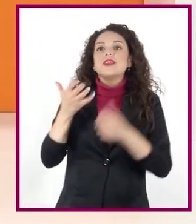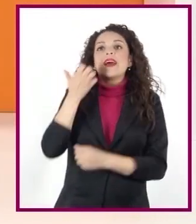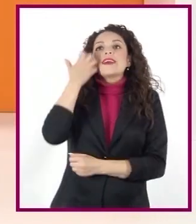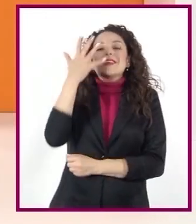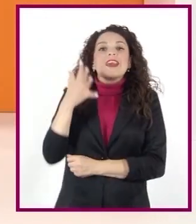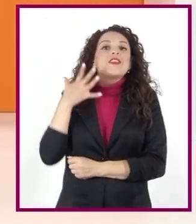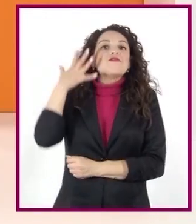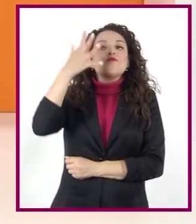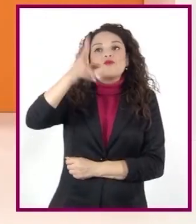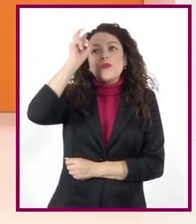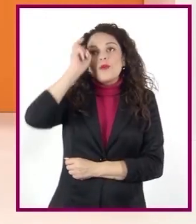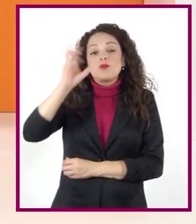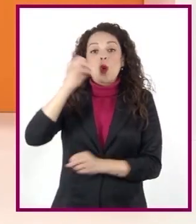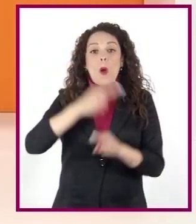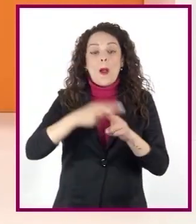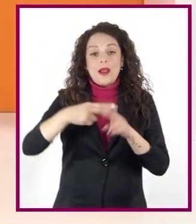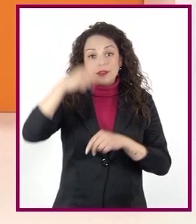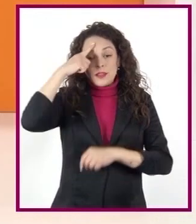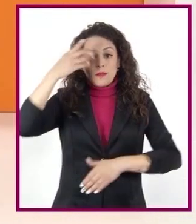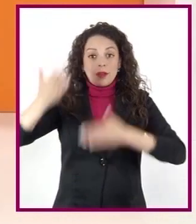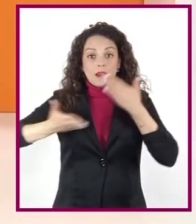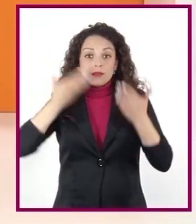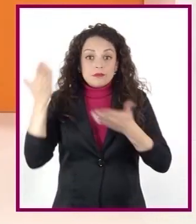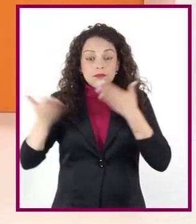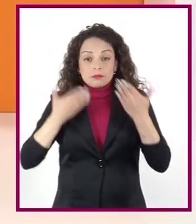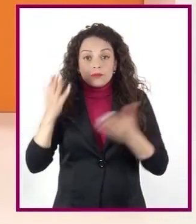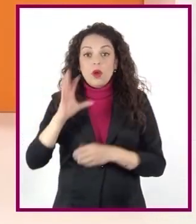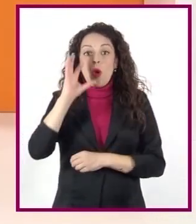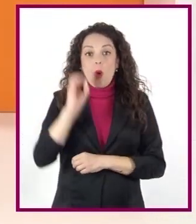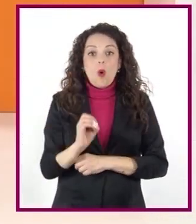incluso para estudiar o formar una familia.